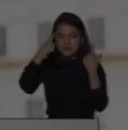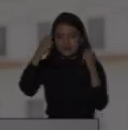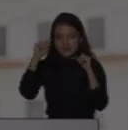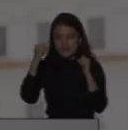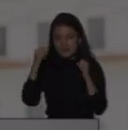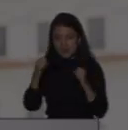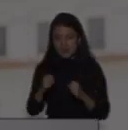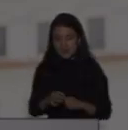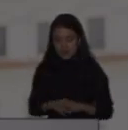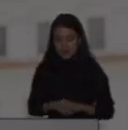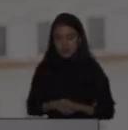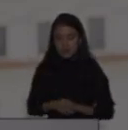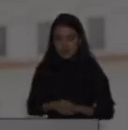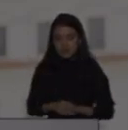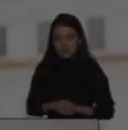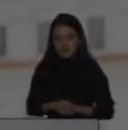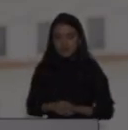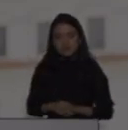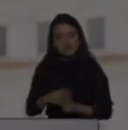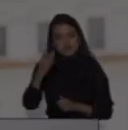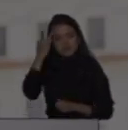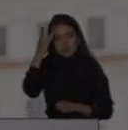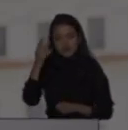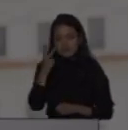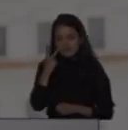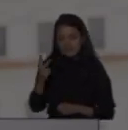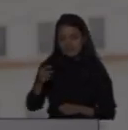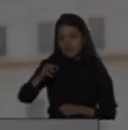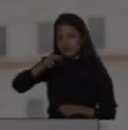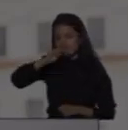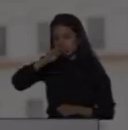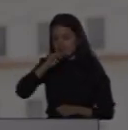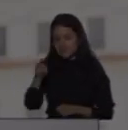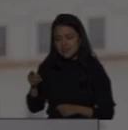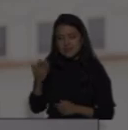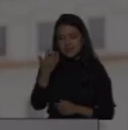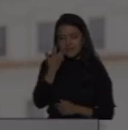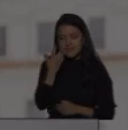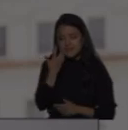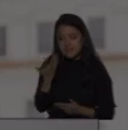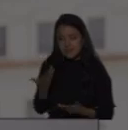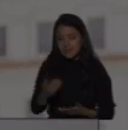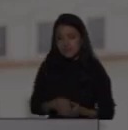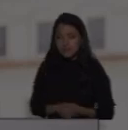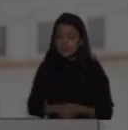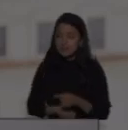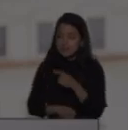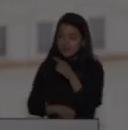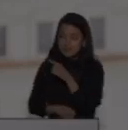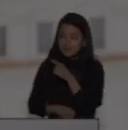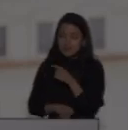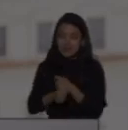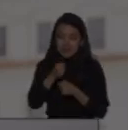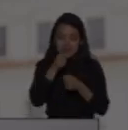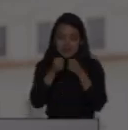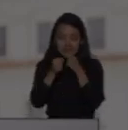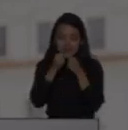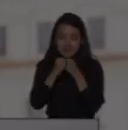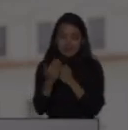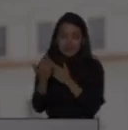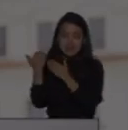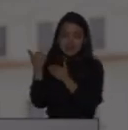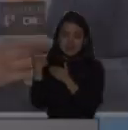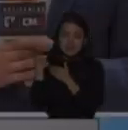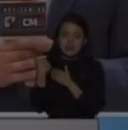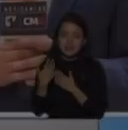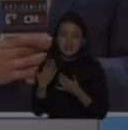CMI el más recién creado cardenal en Colombia y arzobispo primado de la capital en Bogotá y por supuesto del país,